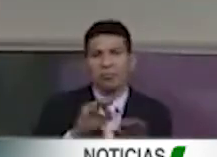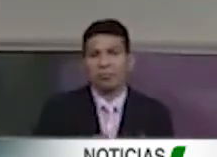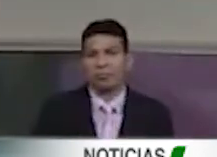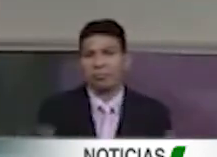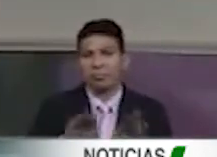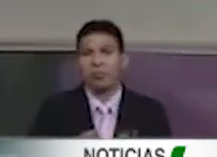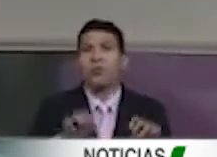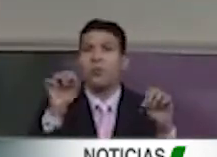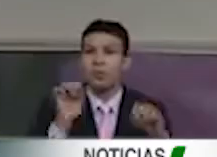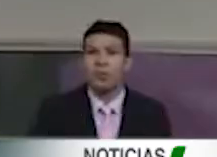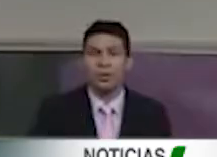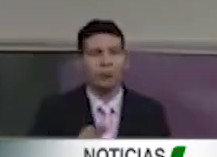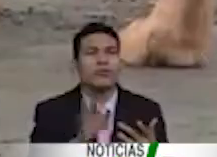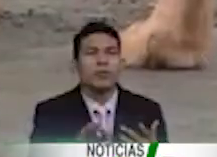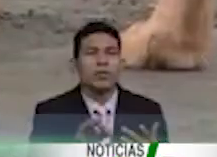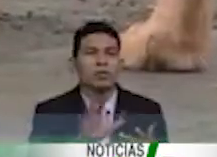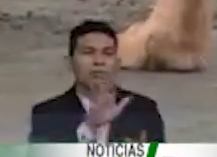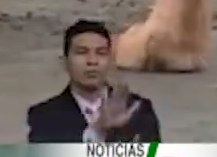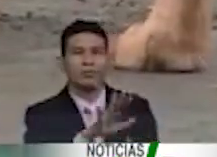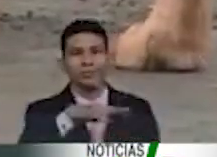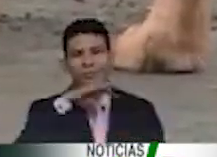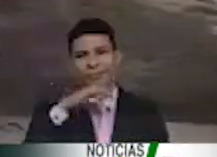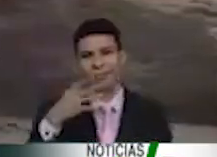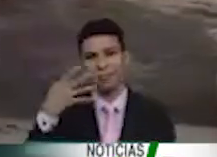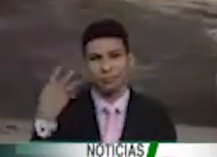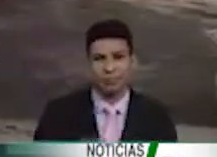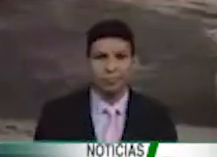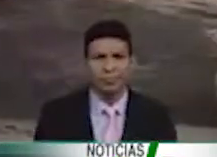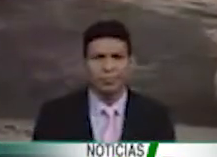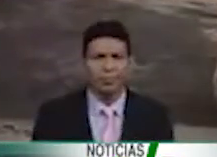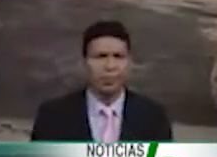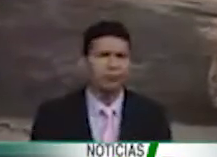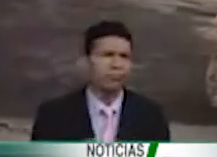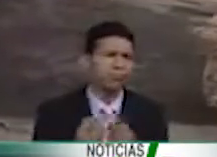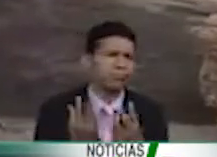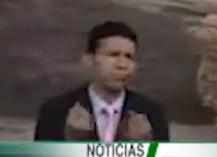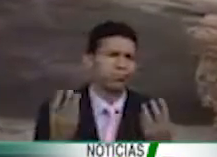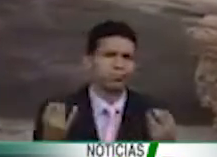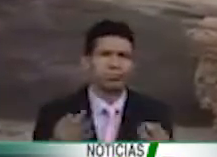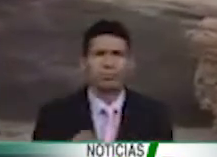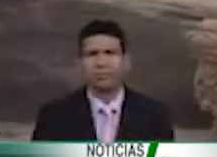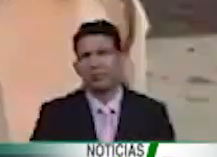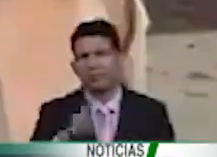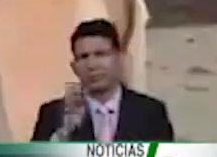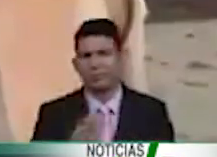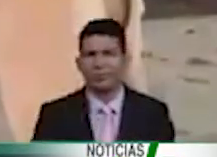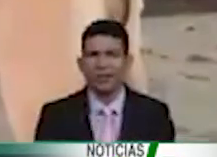importante para poder comercializar. Los interesados pueden acceder a la convocatoria en la página